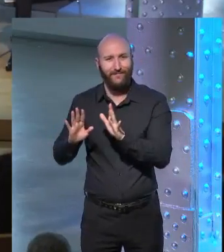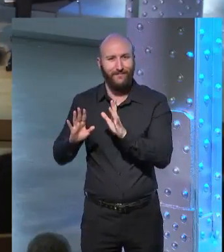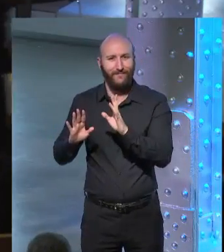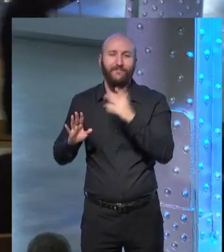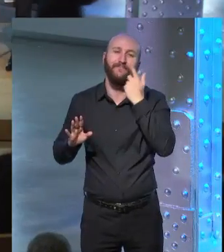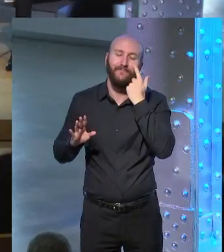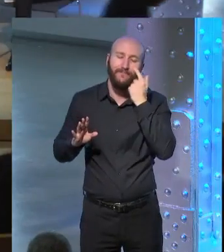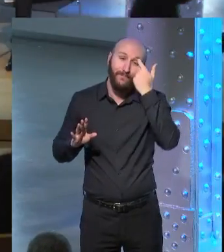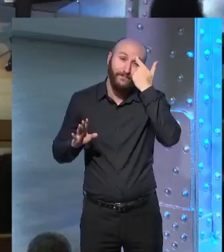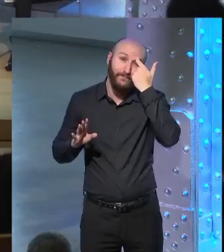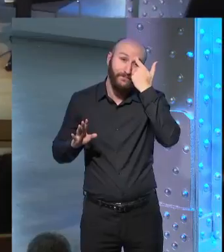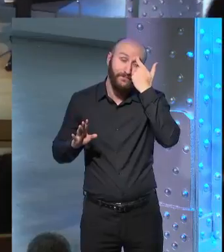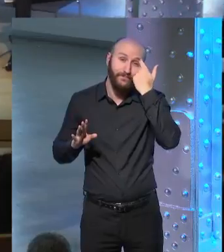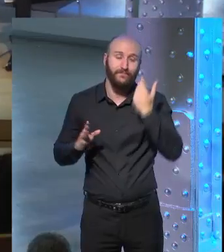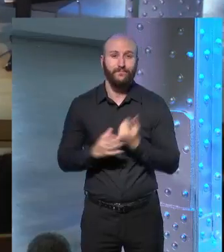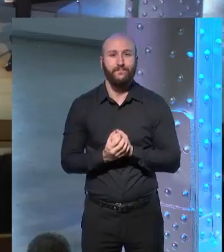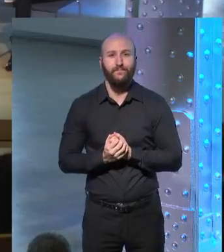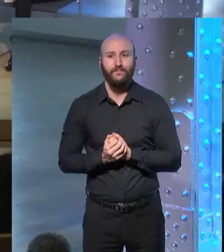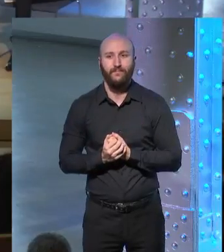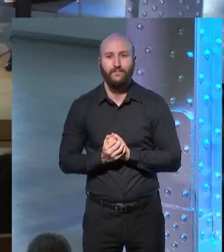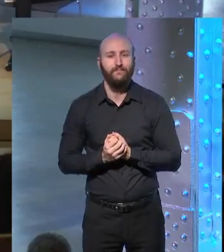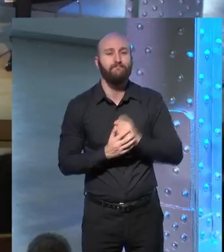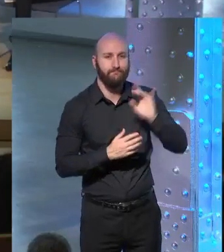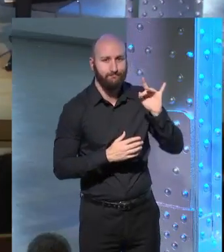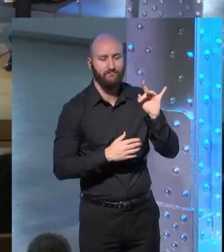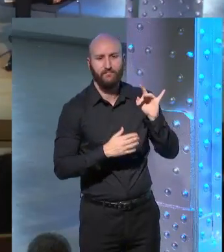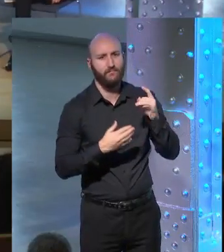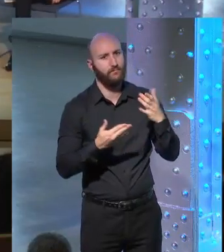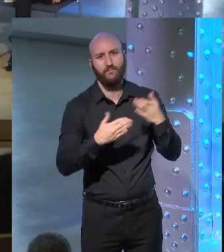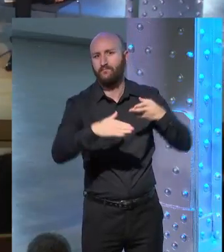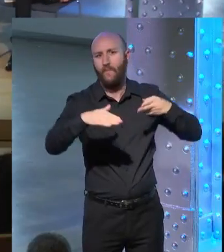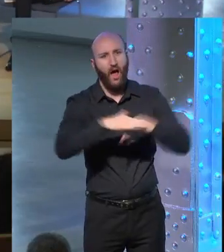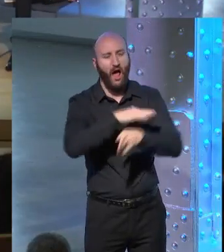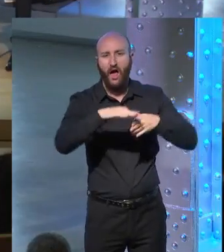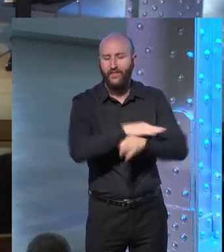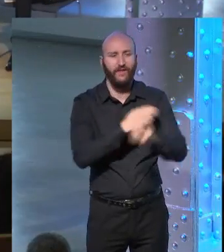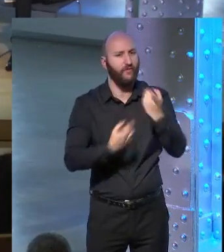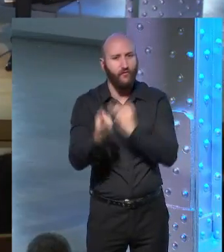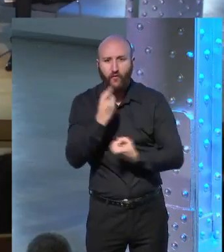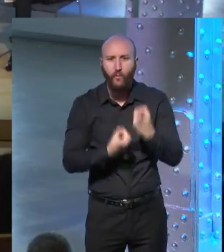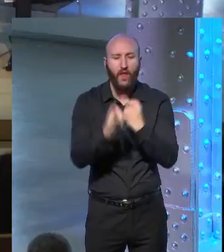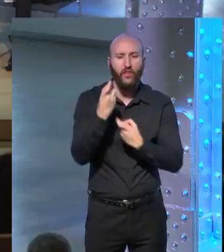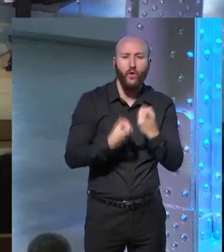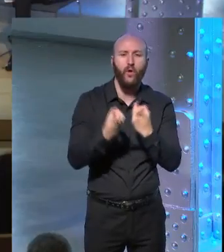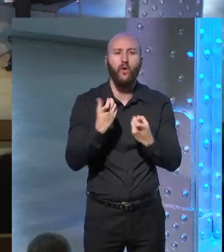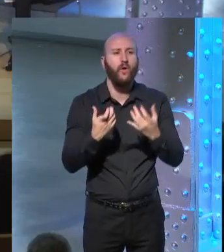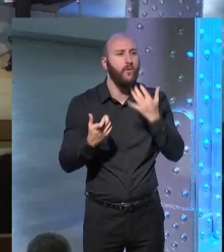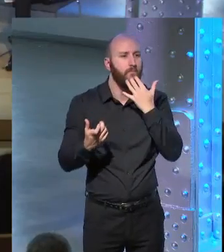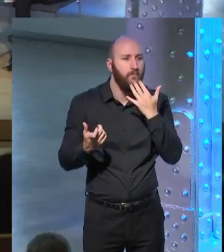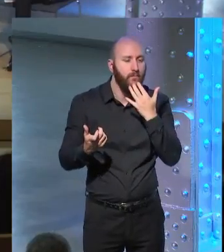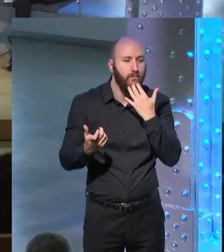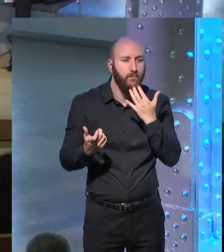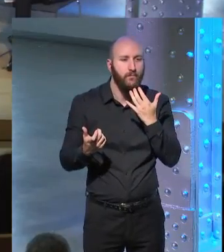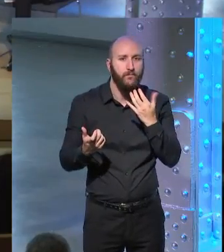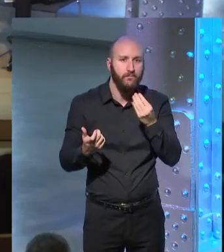vamos a los... Bueno, si claro, alguien... tienen acceso a toda una serie de información que si saben, que